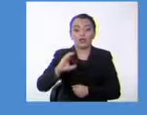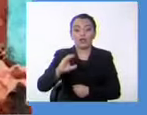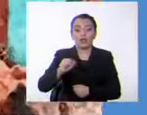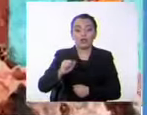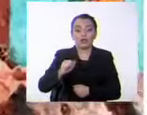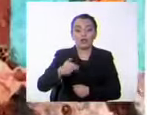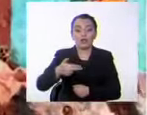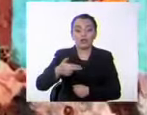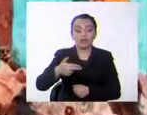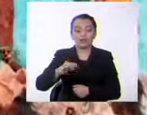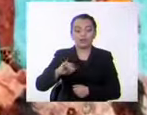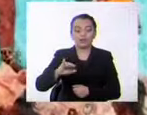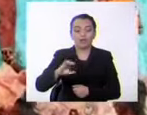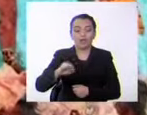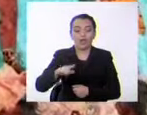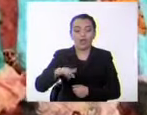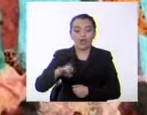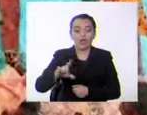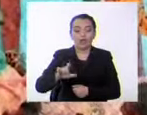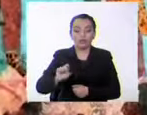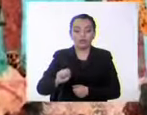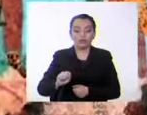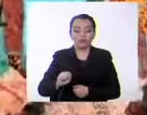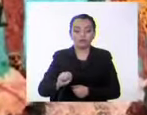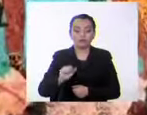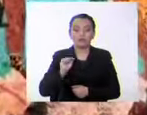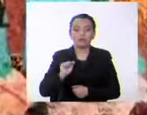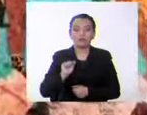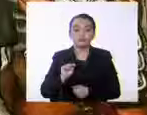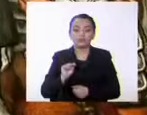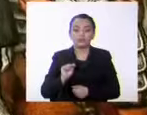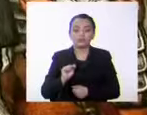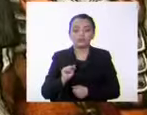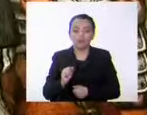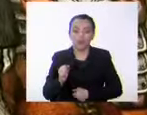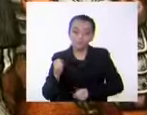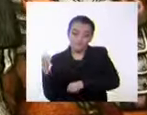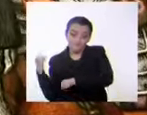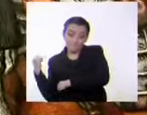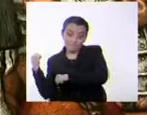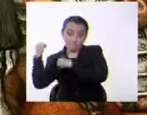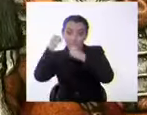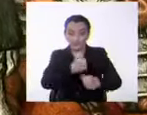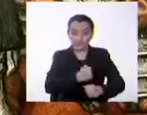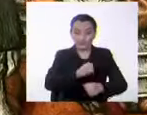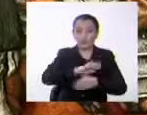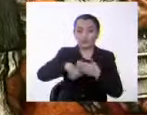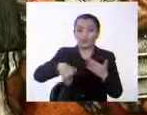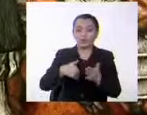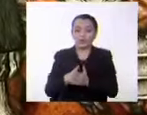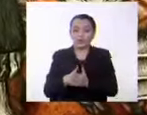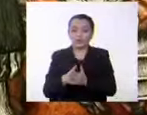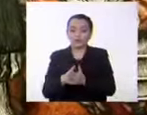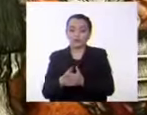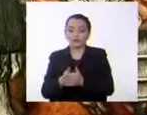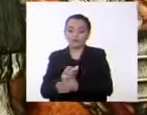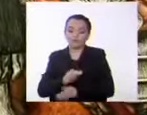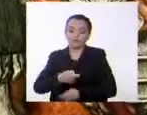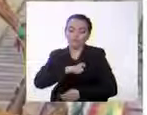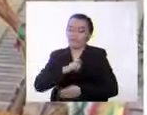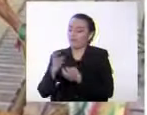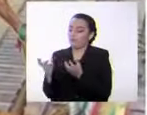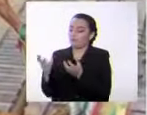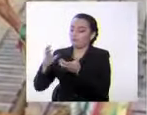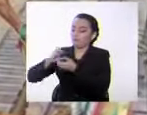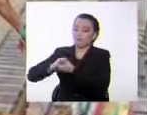después precisamente con los quichés al derrotarlos. Entonces todos ellos venían acompañándolos y fueron los aliados que les